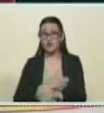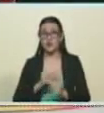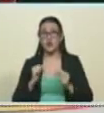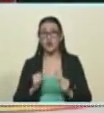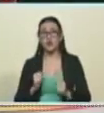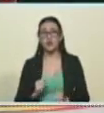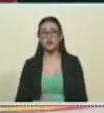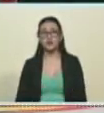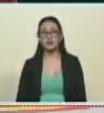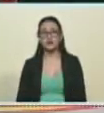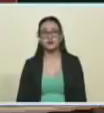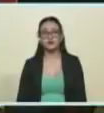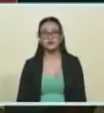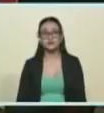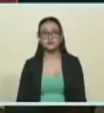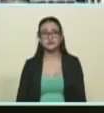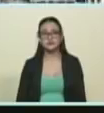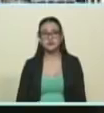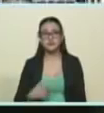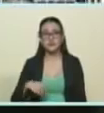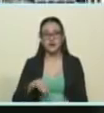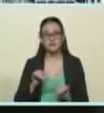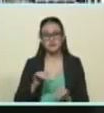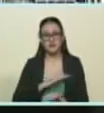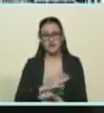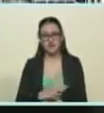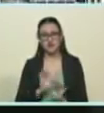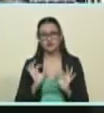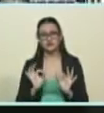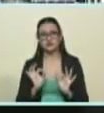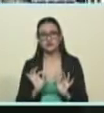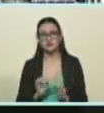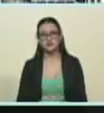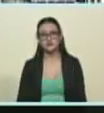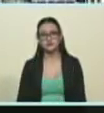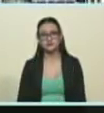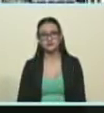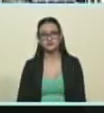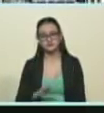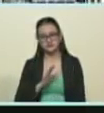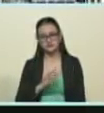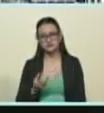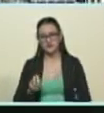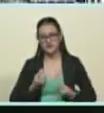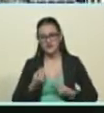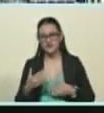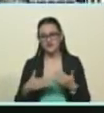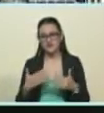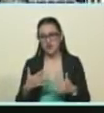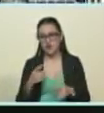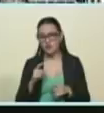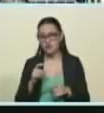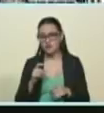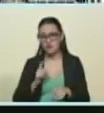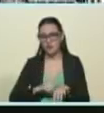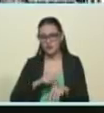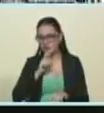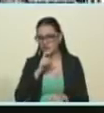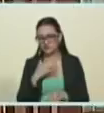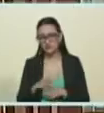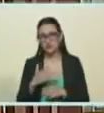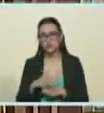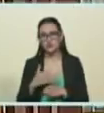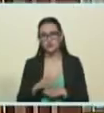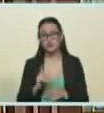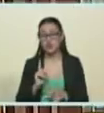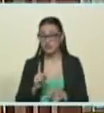original. La fuerza original es nuestra fuerza. Es lo que nos mantiene vivos en los momentos más difíciles.